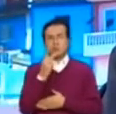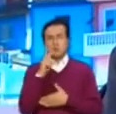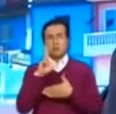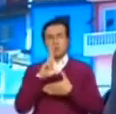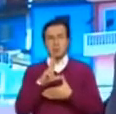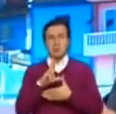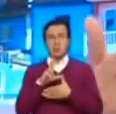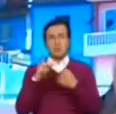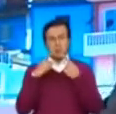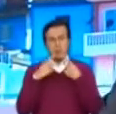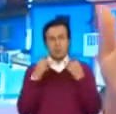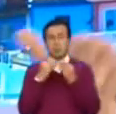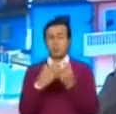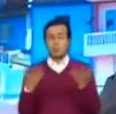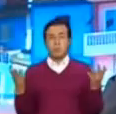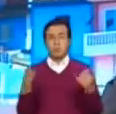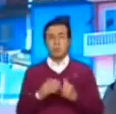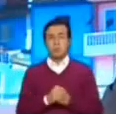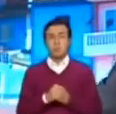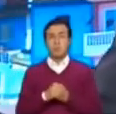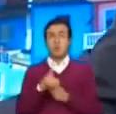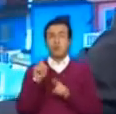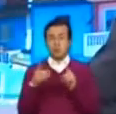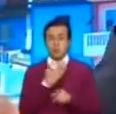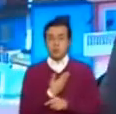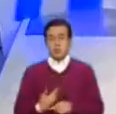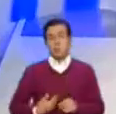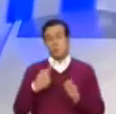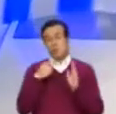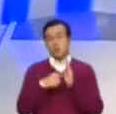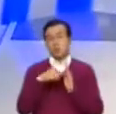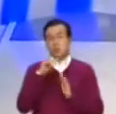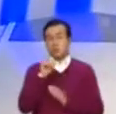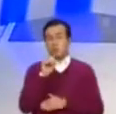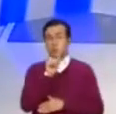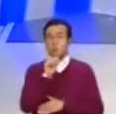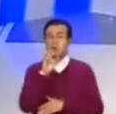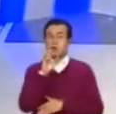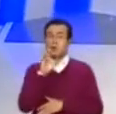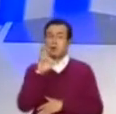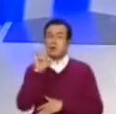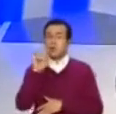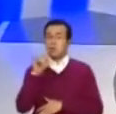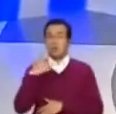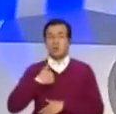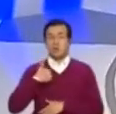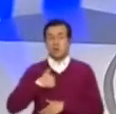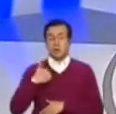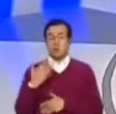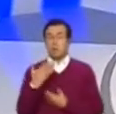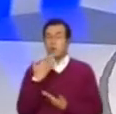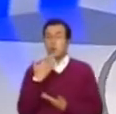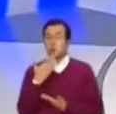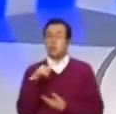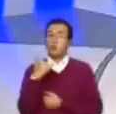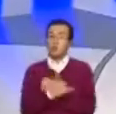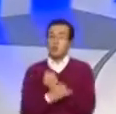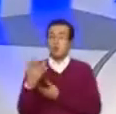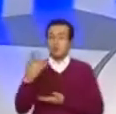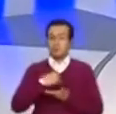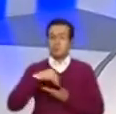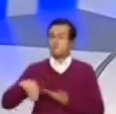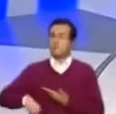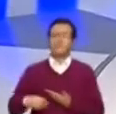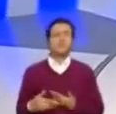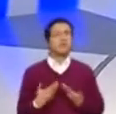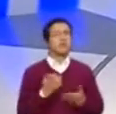señalaba, porque están muchos, incluso presidentes, el caso de Macri en Argentina, involucrado en tener el dinero en paraísos fiscales. Ahora,